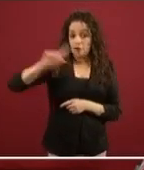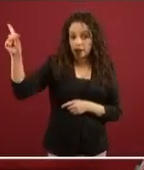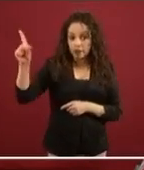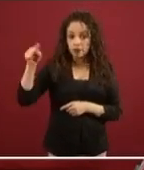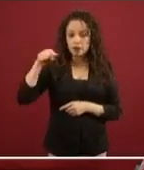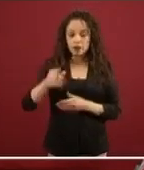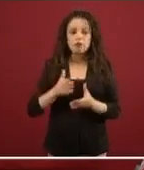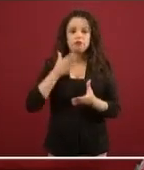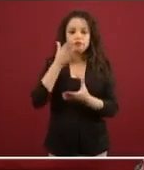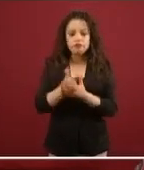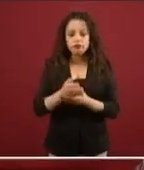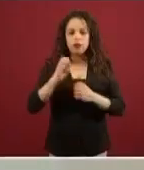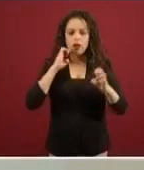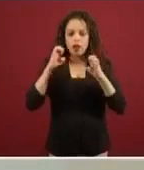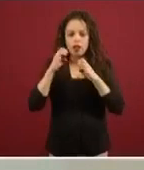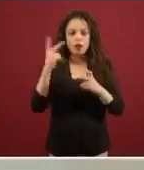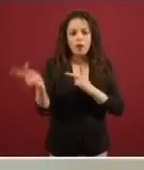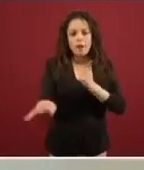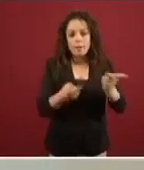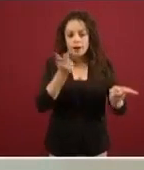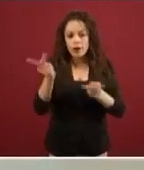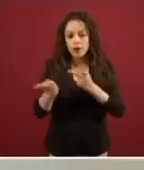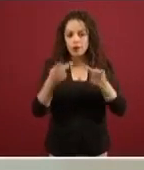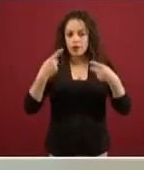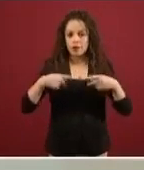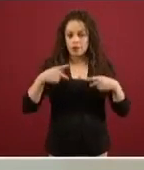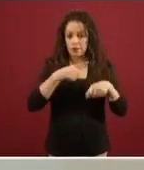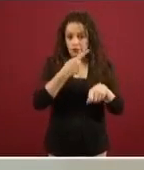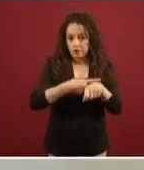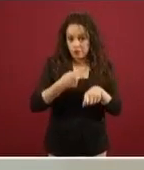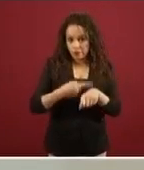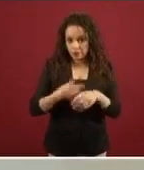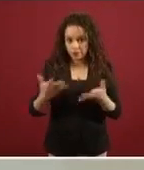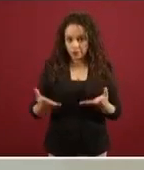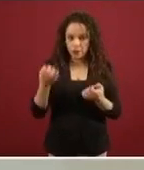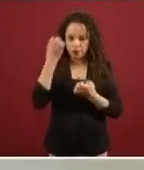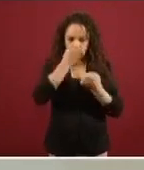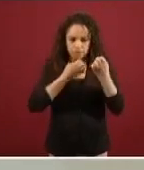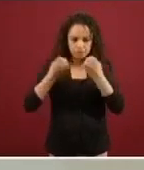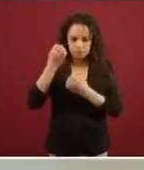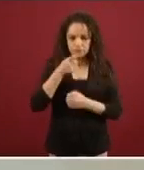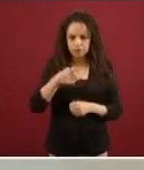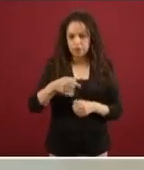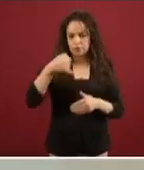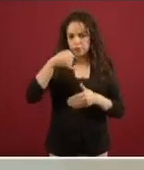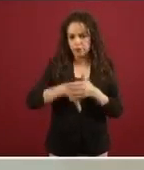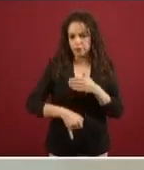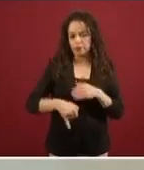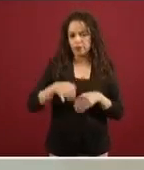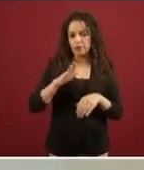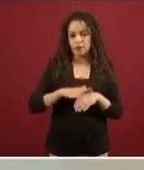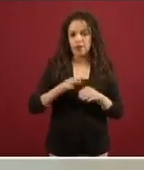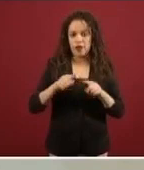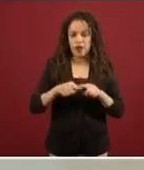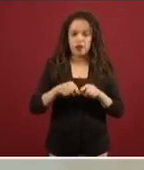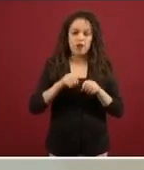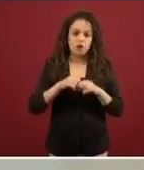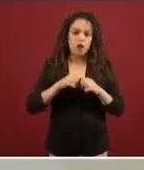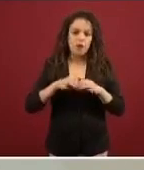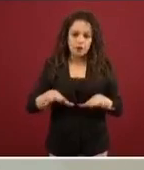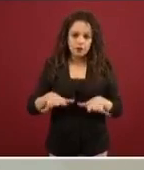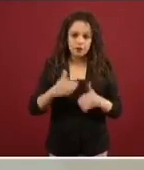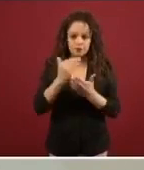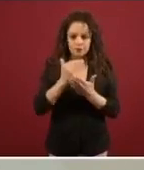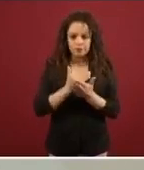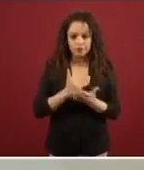pacientes, están recabando la información en lo que denominamos un estudio epidemiológico, un estudio de caso, que es donde se integran todas las variables,